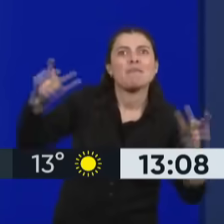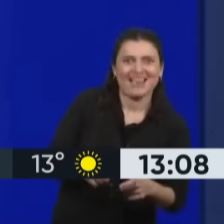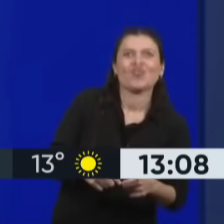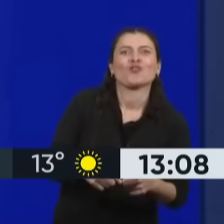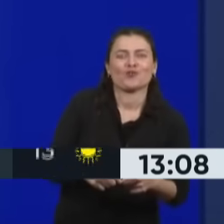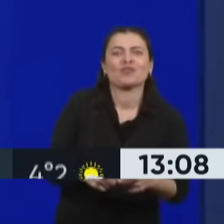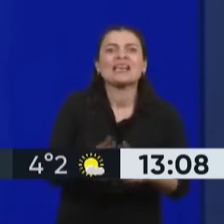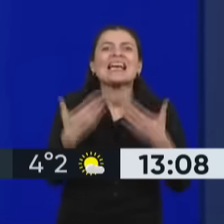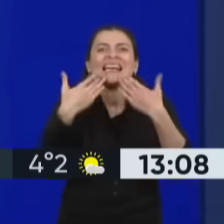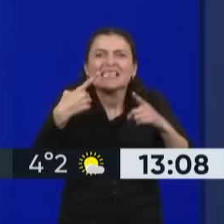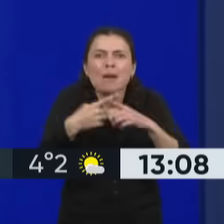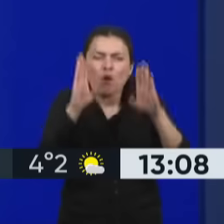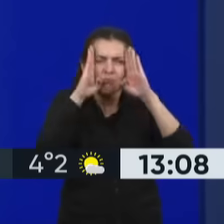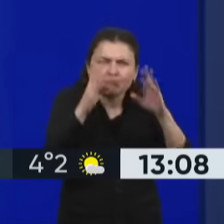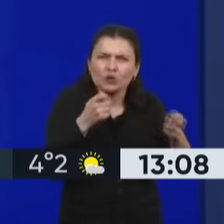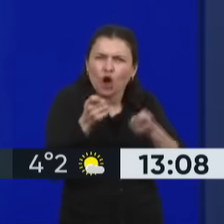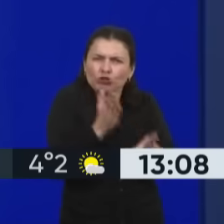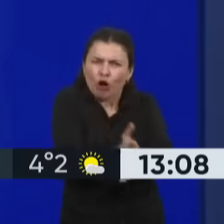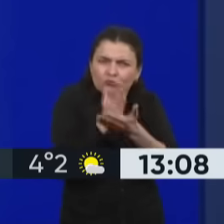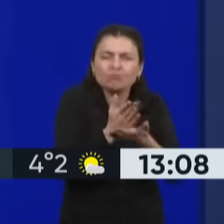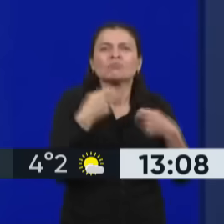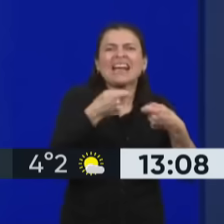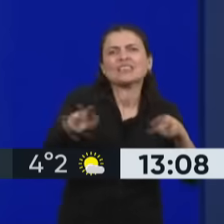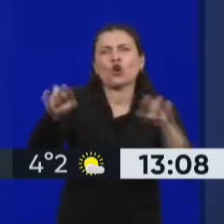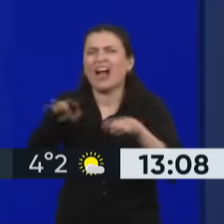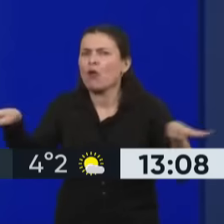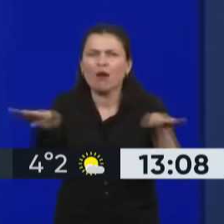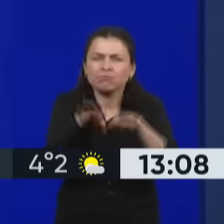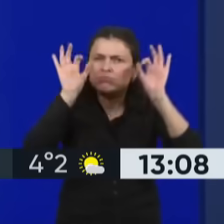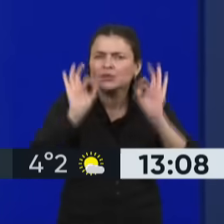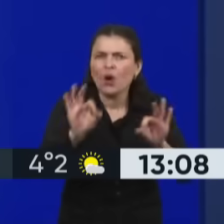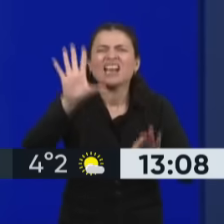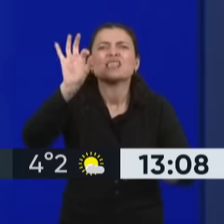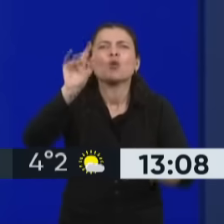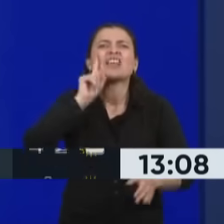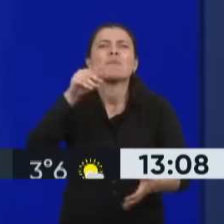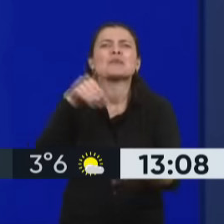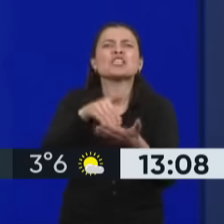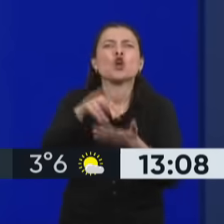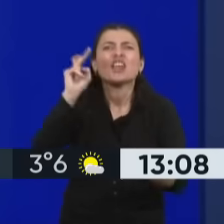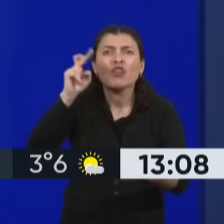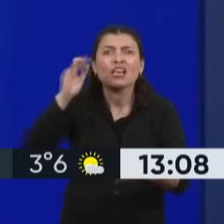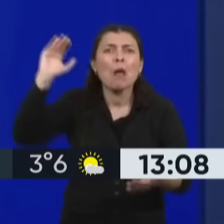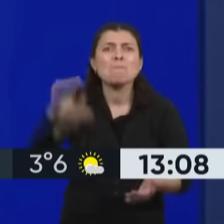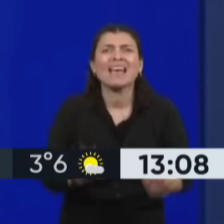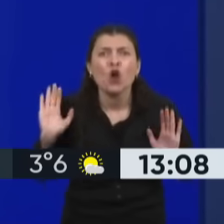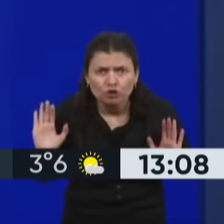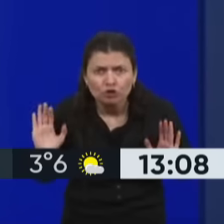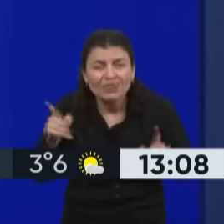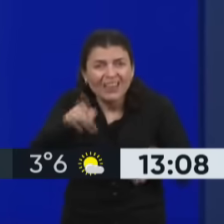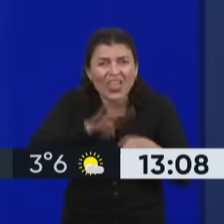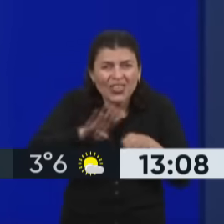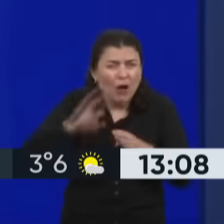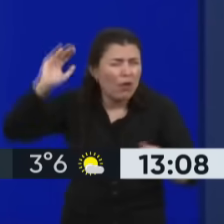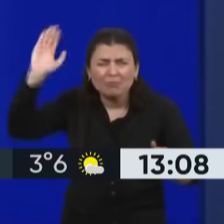fiscal, logramos reducir la deuda pública consolidada en más de 50.000 millones de dólares. ¿Escucharon bien? Redujimos la deuda